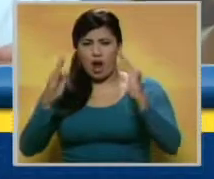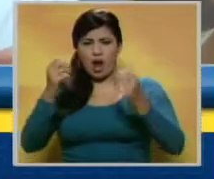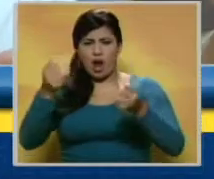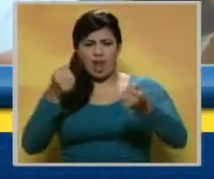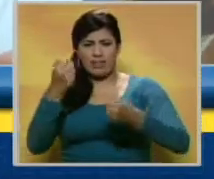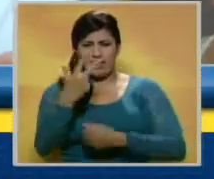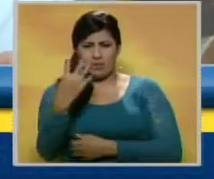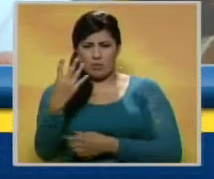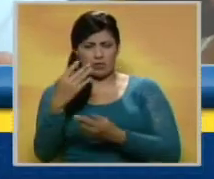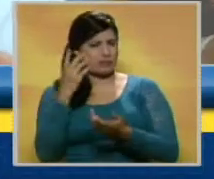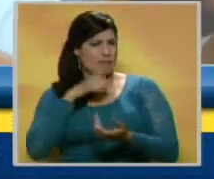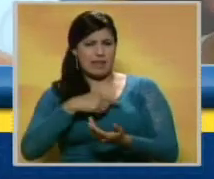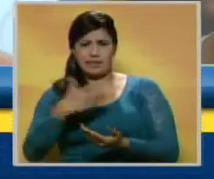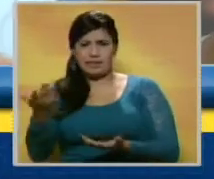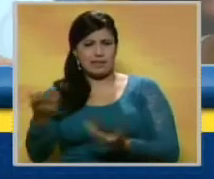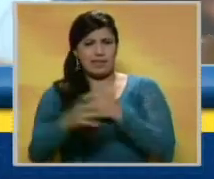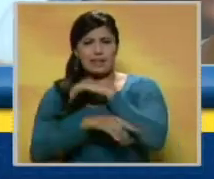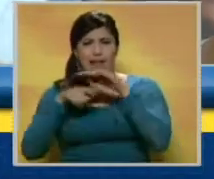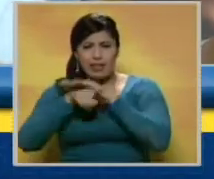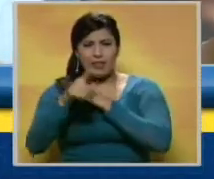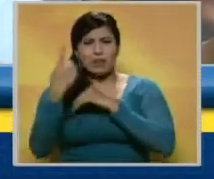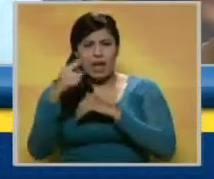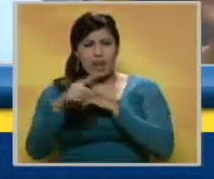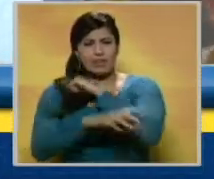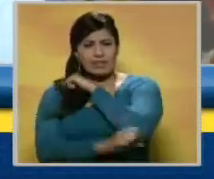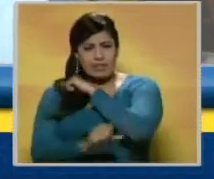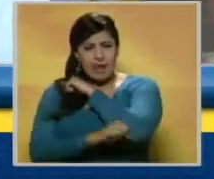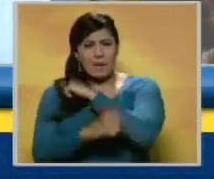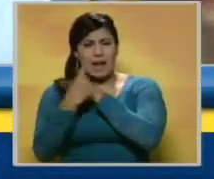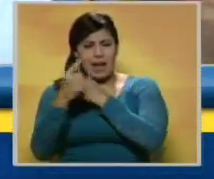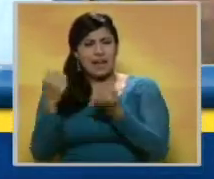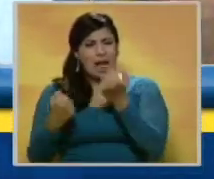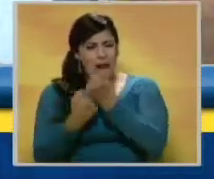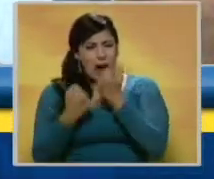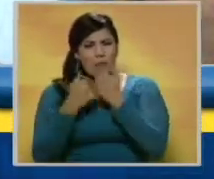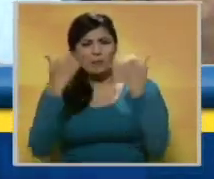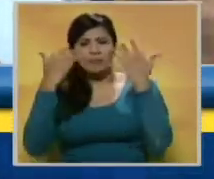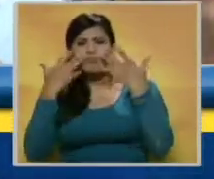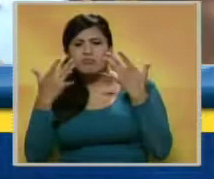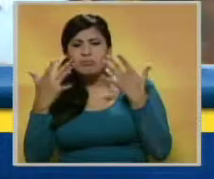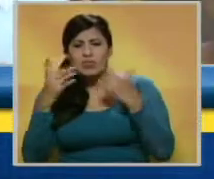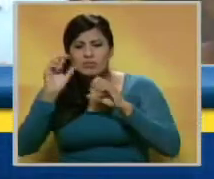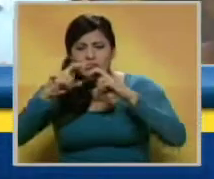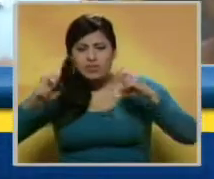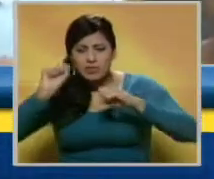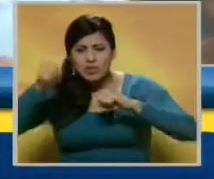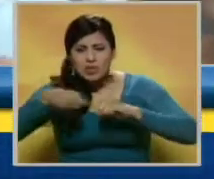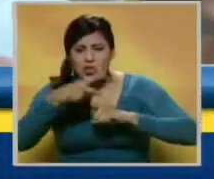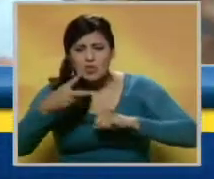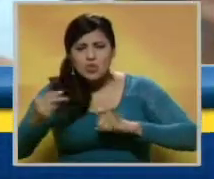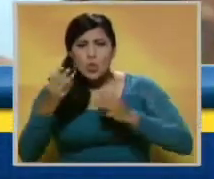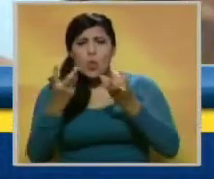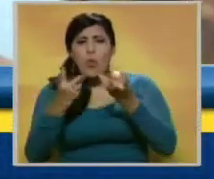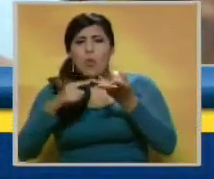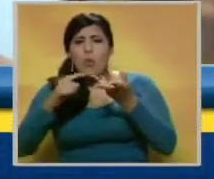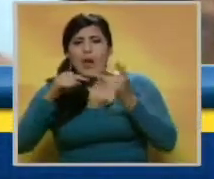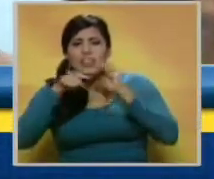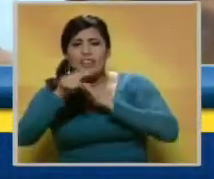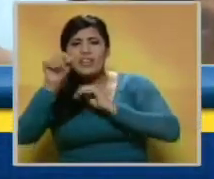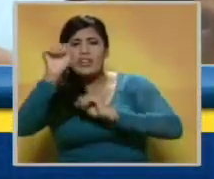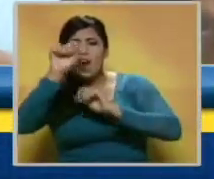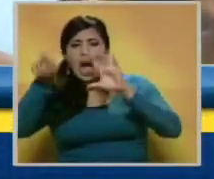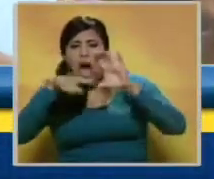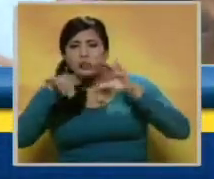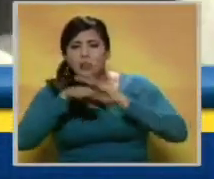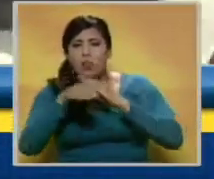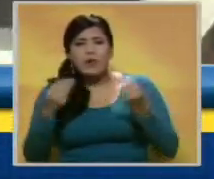34 cauchos, te saco yo porque le den de 2 a 1. Entonces eso es lo que queremos, que alguien se aboque acá para ver en verdad que nos den cuántos cauchos en realidad llegaron.